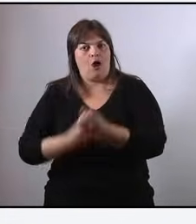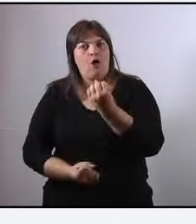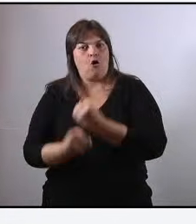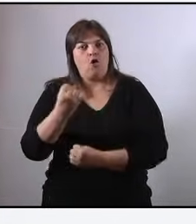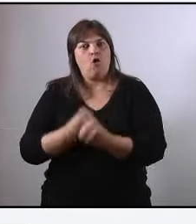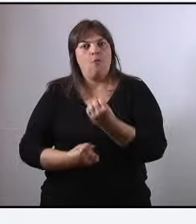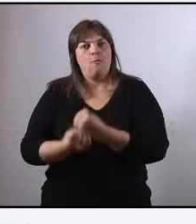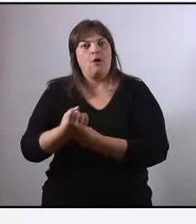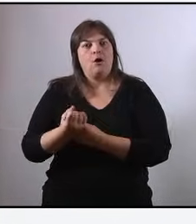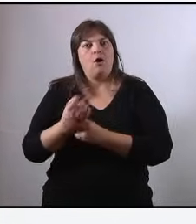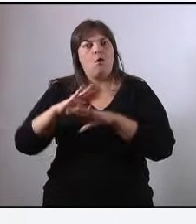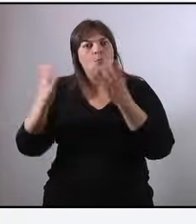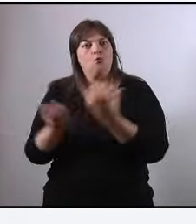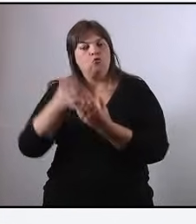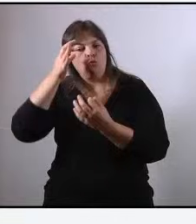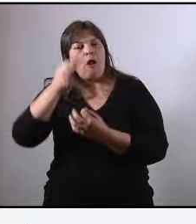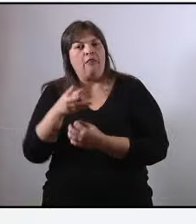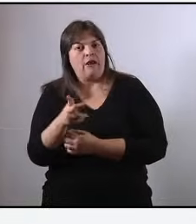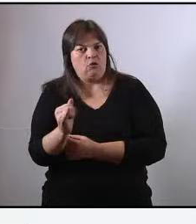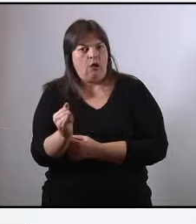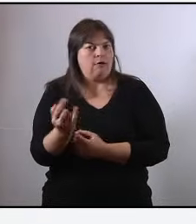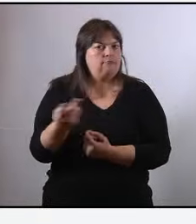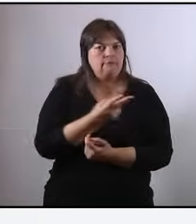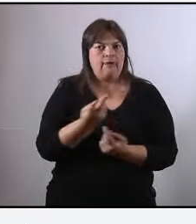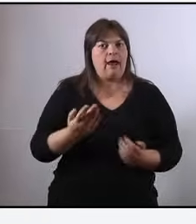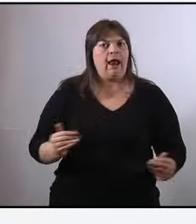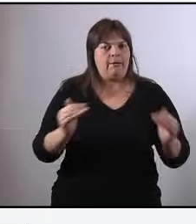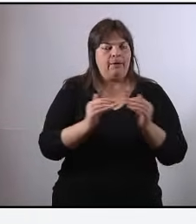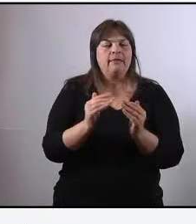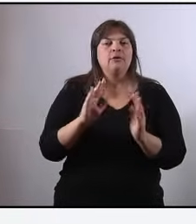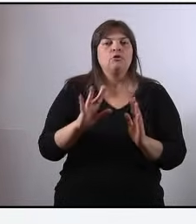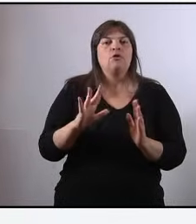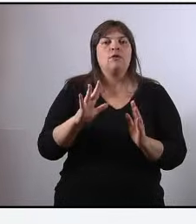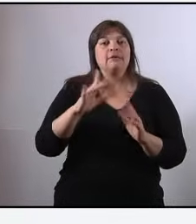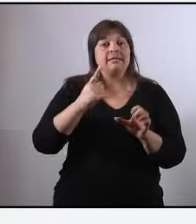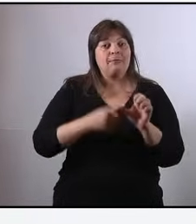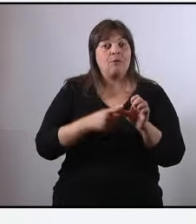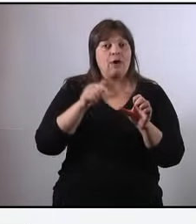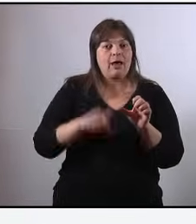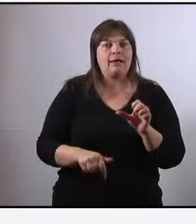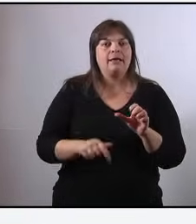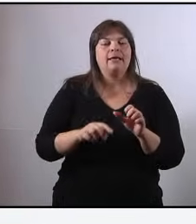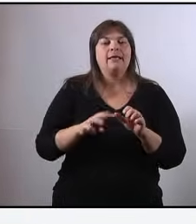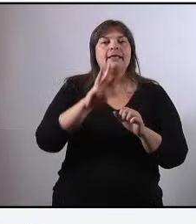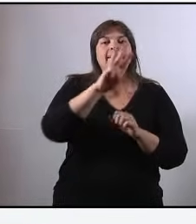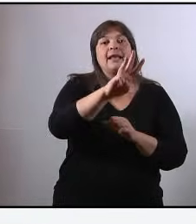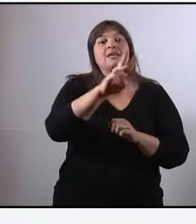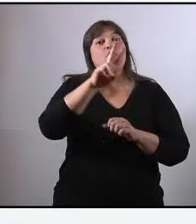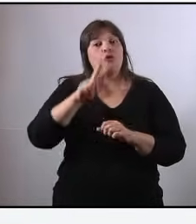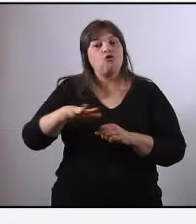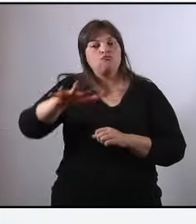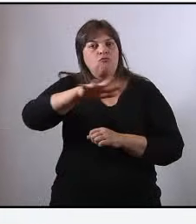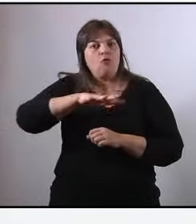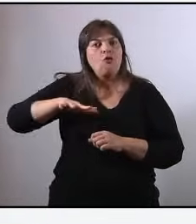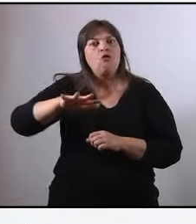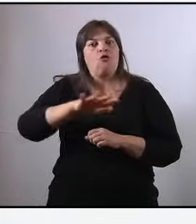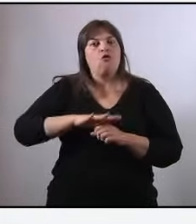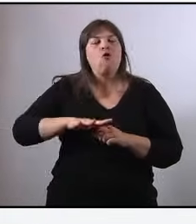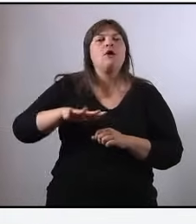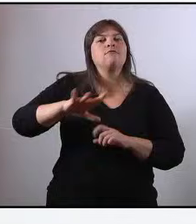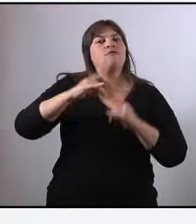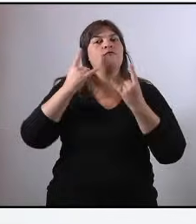derecho nuestro mundo rural. En Extremadura, como ustedes saben, más de 2/3 de la superficie es